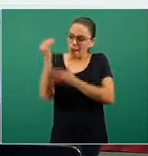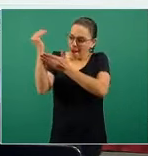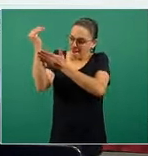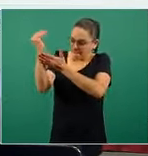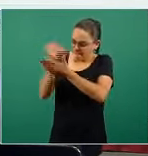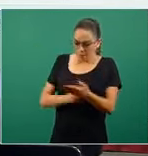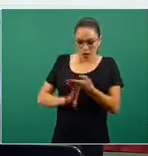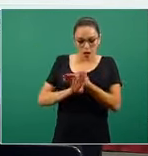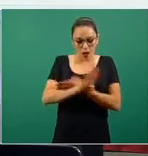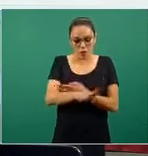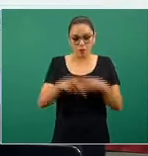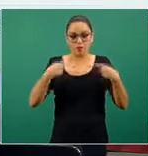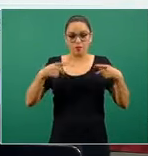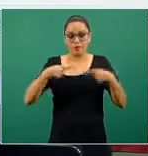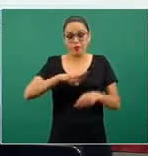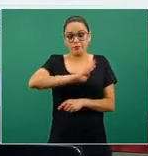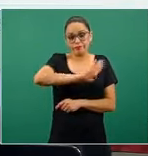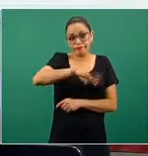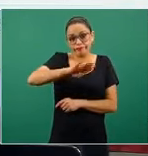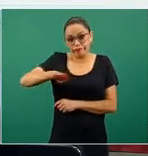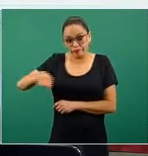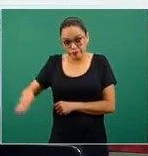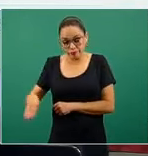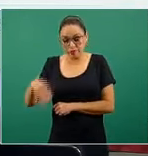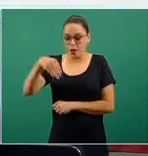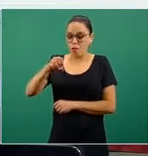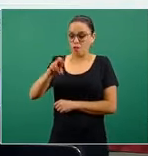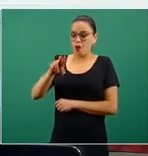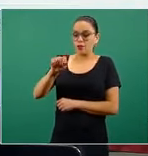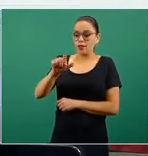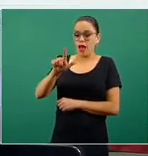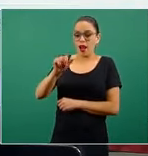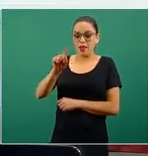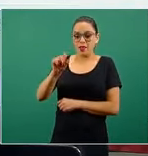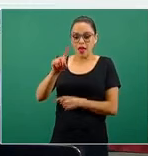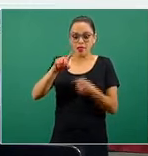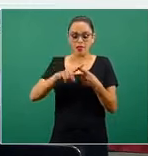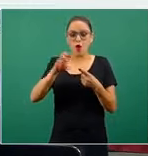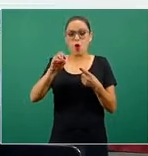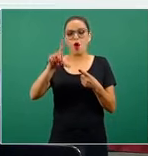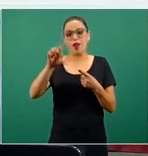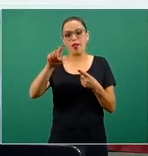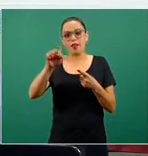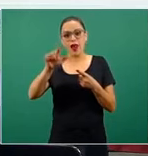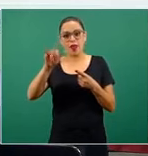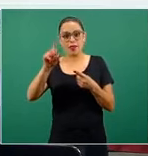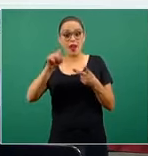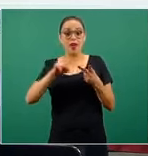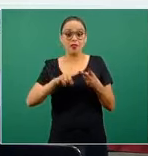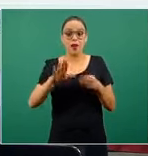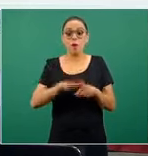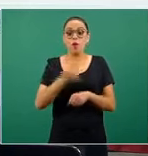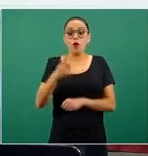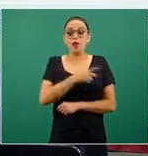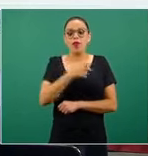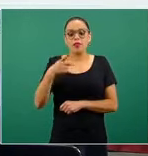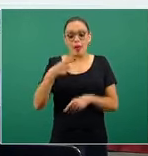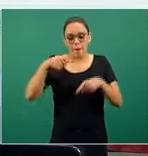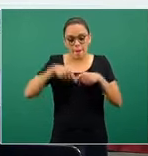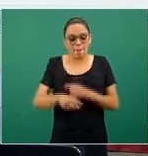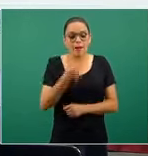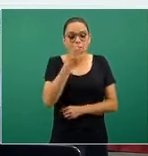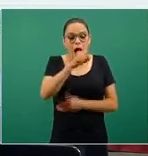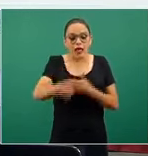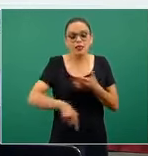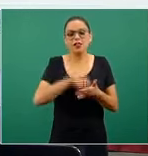la letalidad, pues esta es una u otra razón más técnica del por qué se debe de iniciar en este tipo de localidades y entonces,